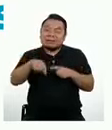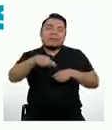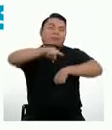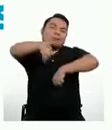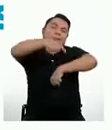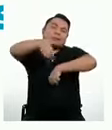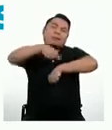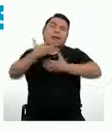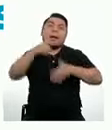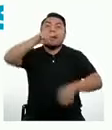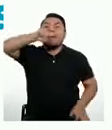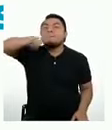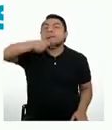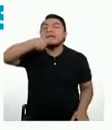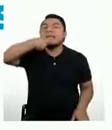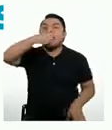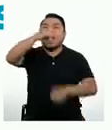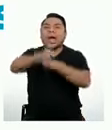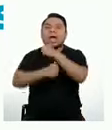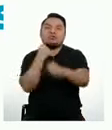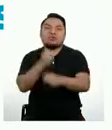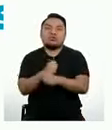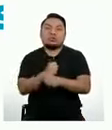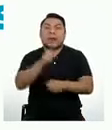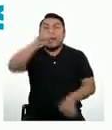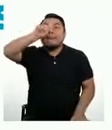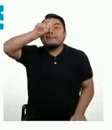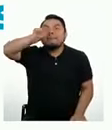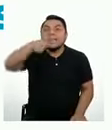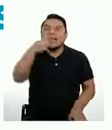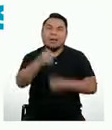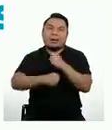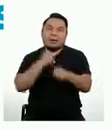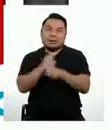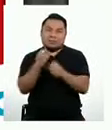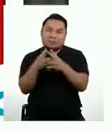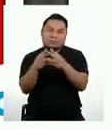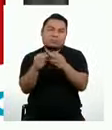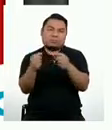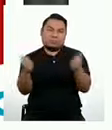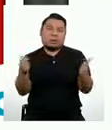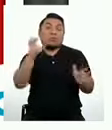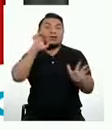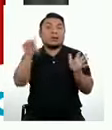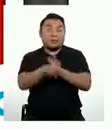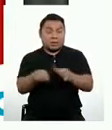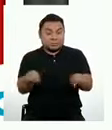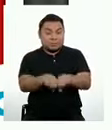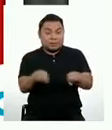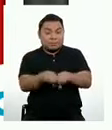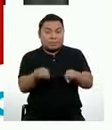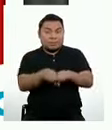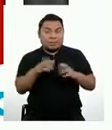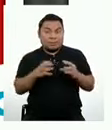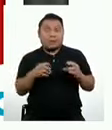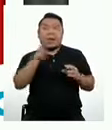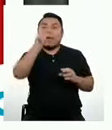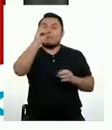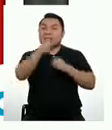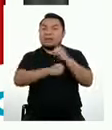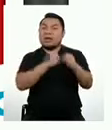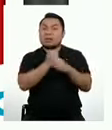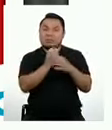tardar hasta 1000 años. Por ejemplo, el plástico de una suela de zapato demora 20